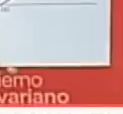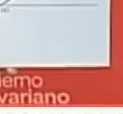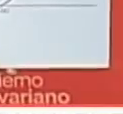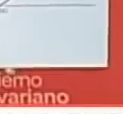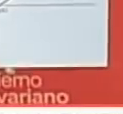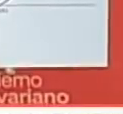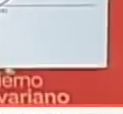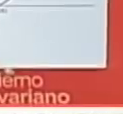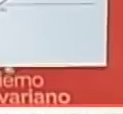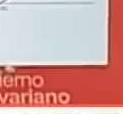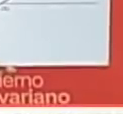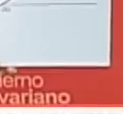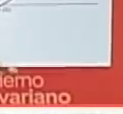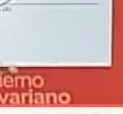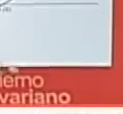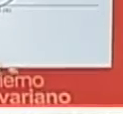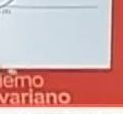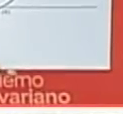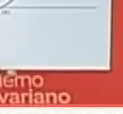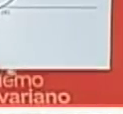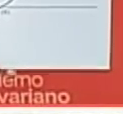cobrar?